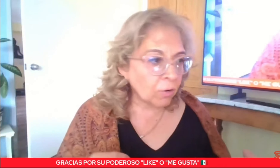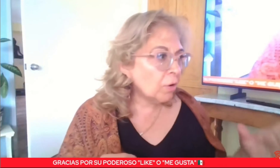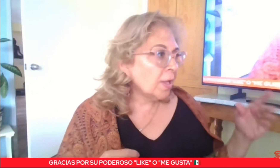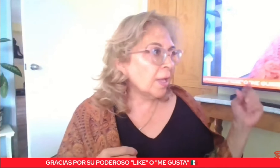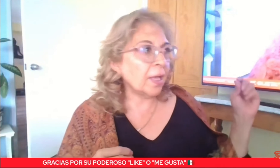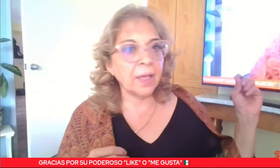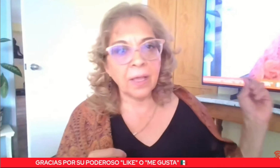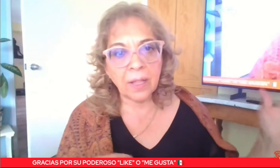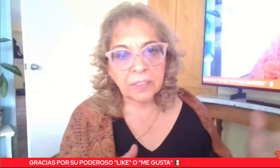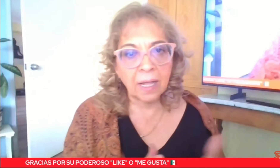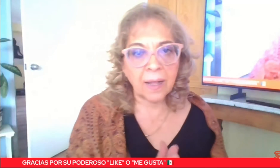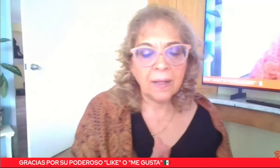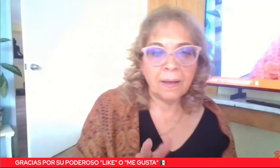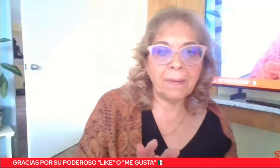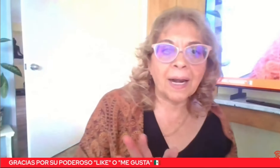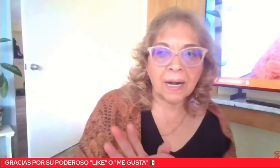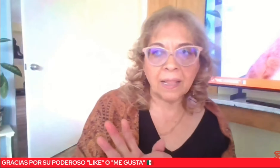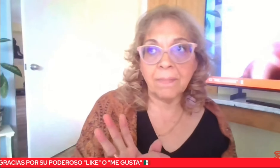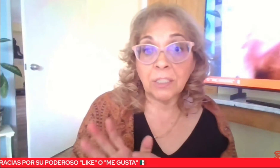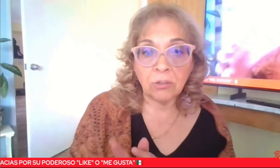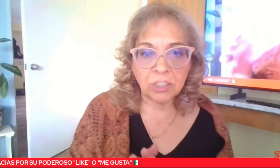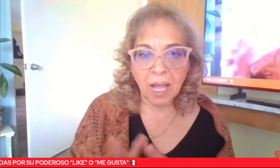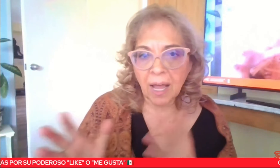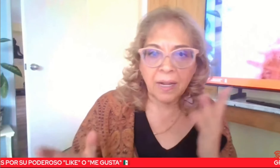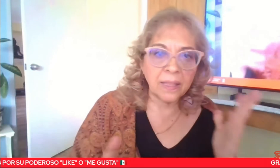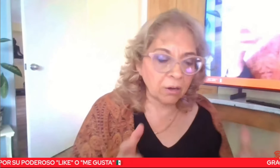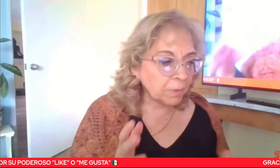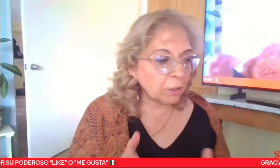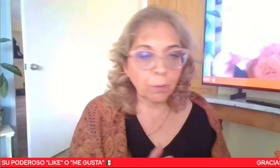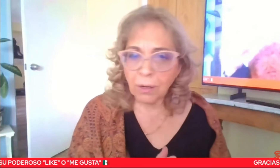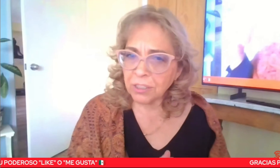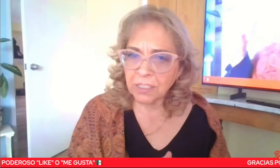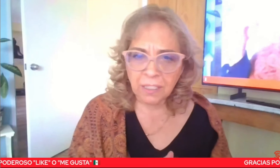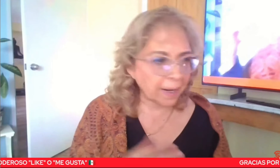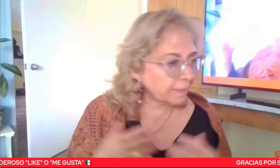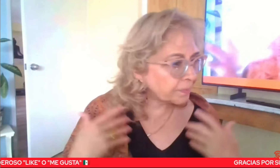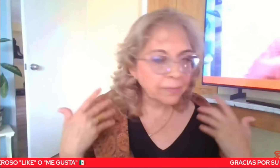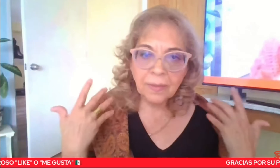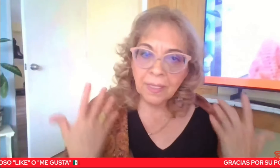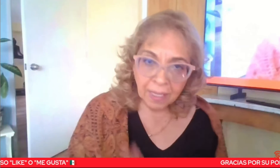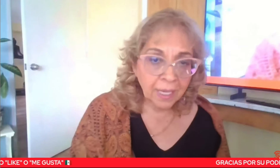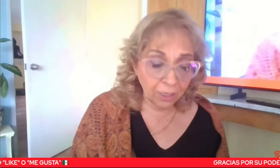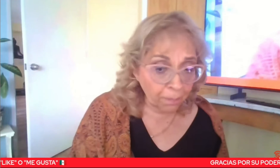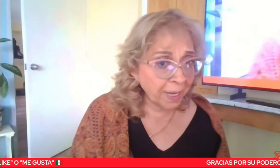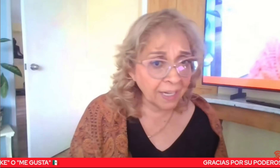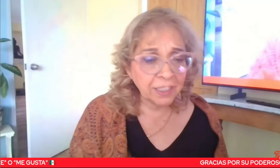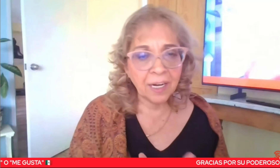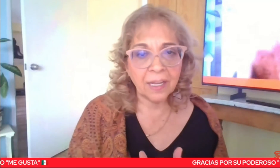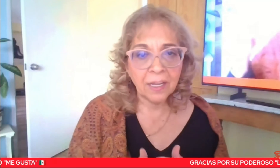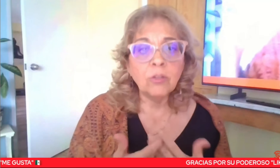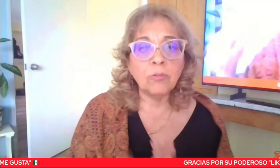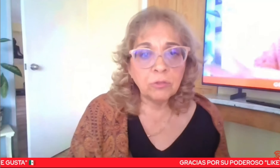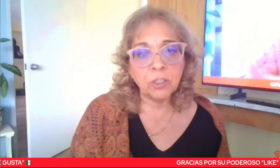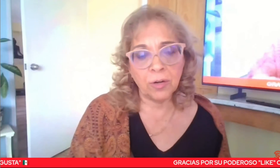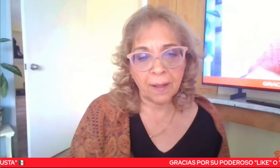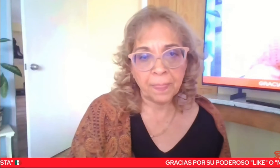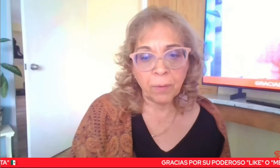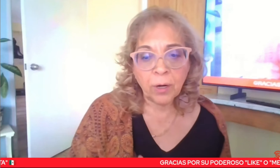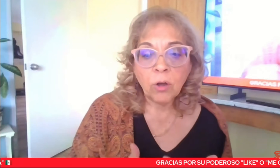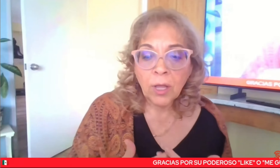¿no? Esta barra de Maciosare, de los medios públicos, etcétera, y no pega el chicle, no